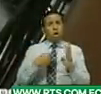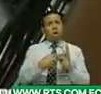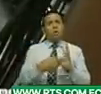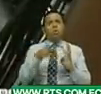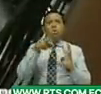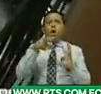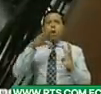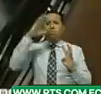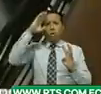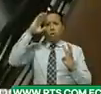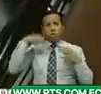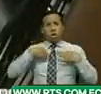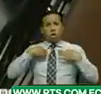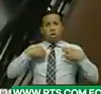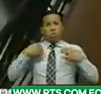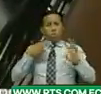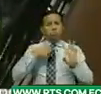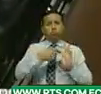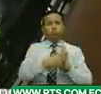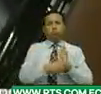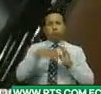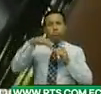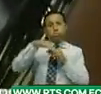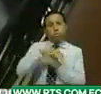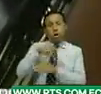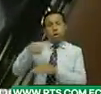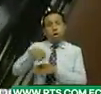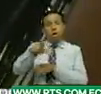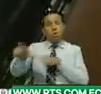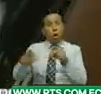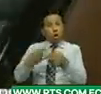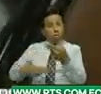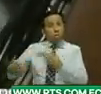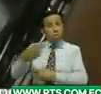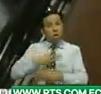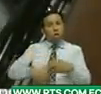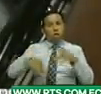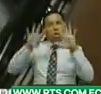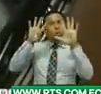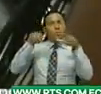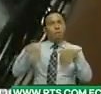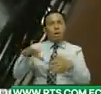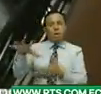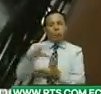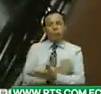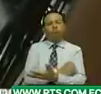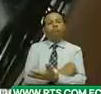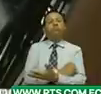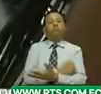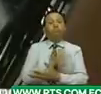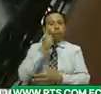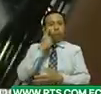policías saltaron un local y se llevaron $9,000 en efectivo. Los detalles en instantes.